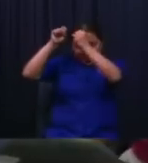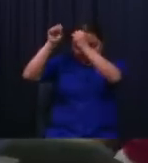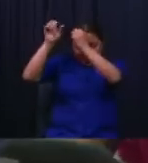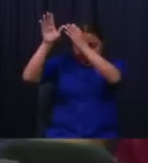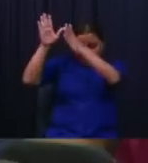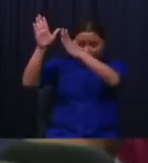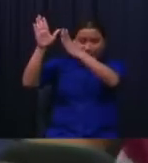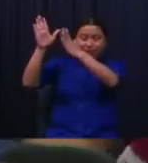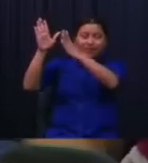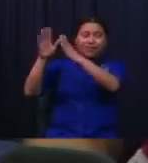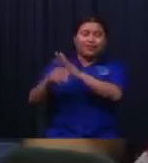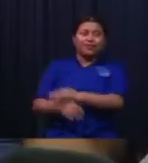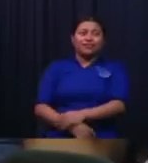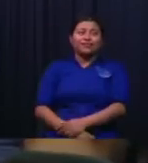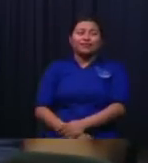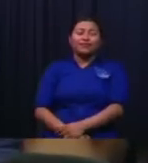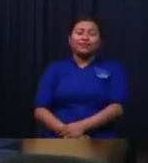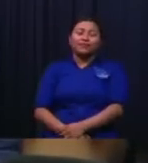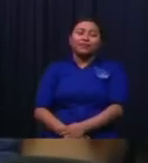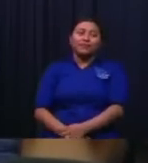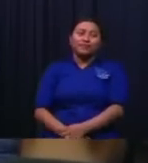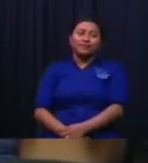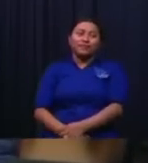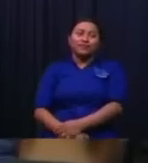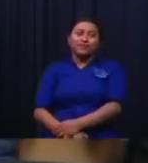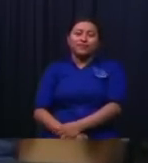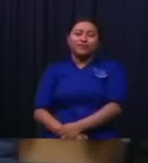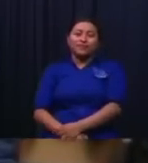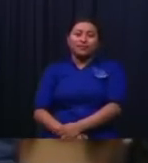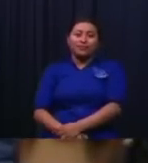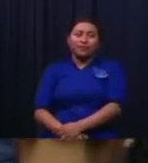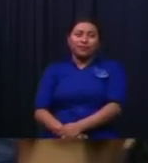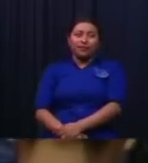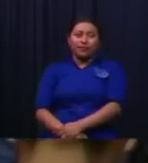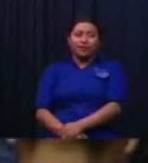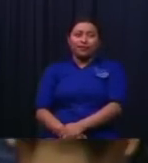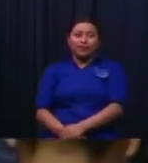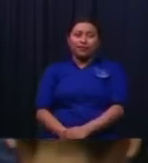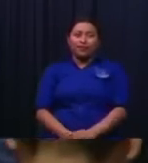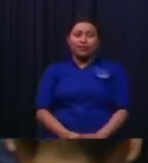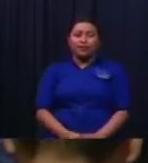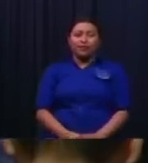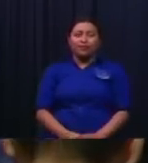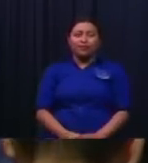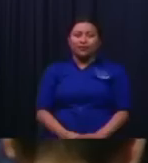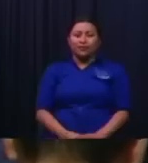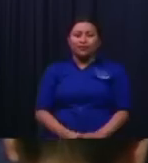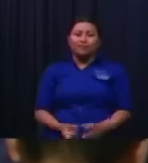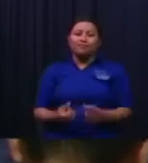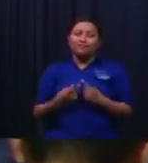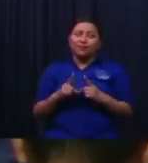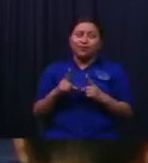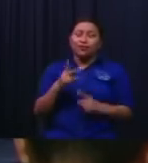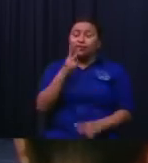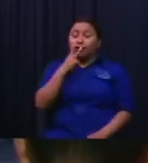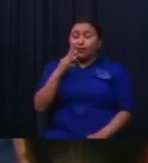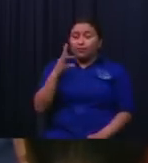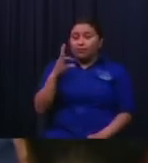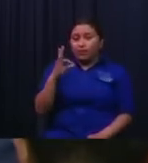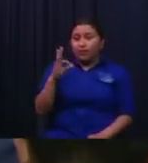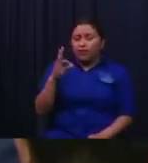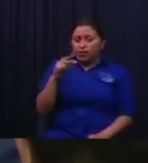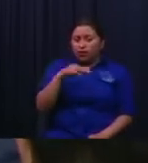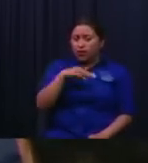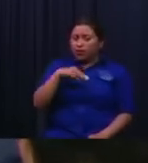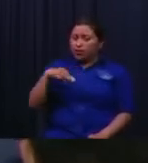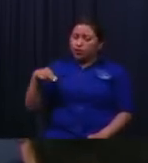venir puro pirata. Pero mire, hermano, que en el nombre poderoso